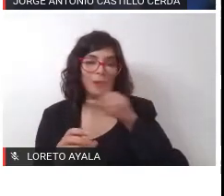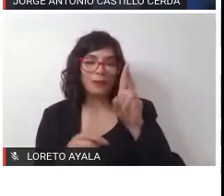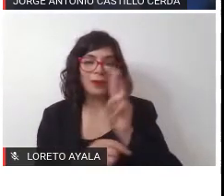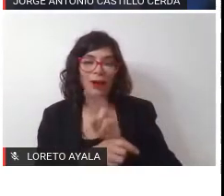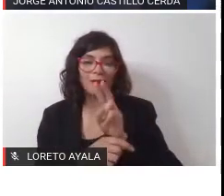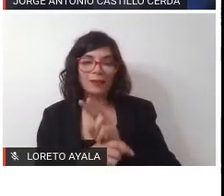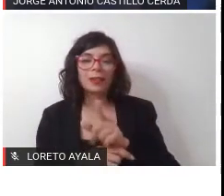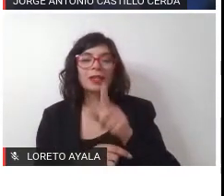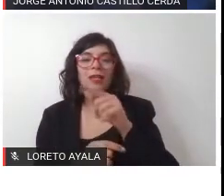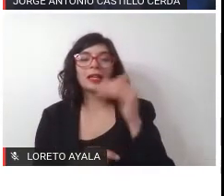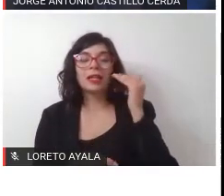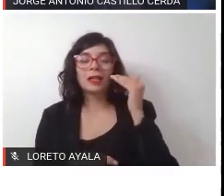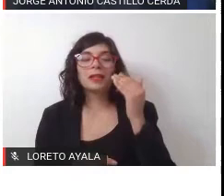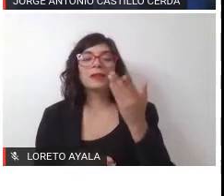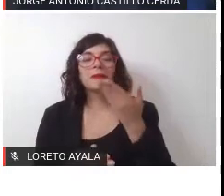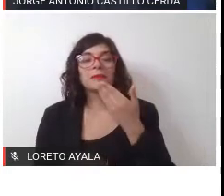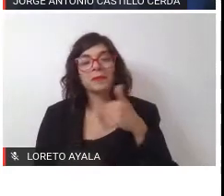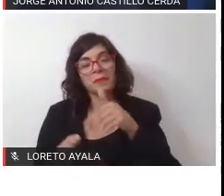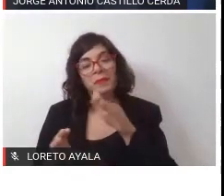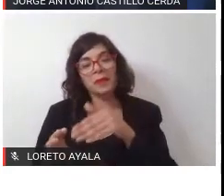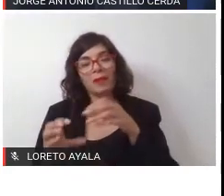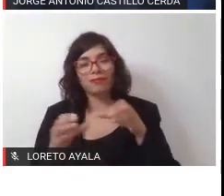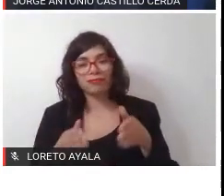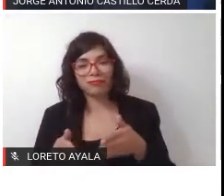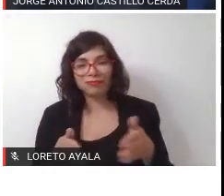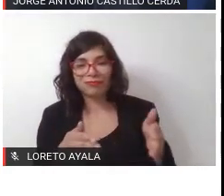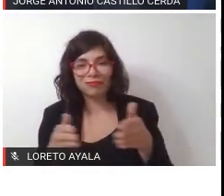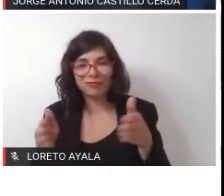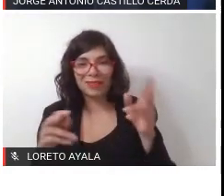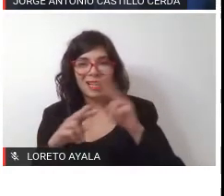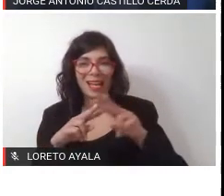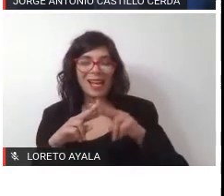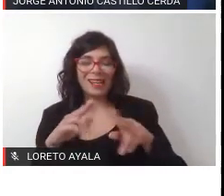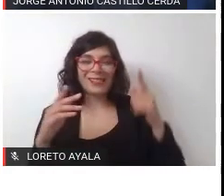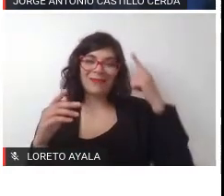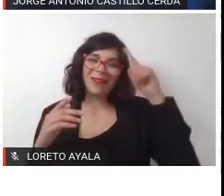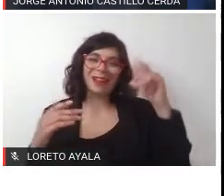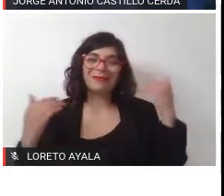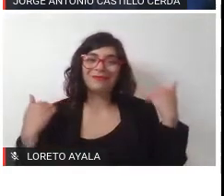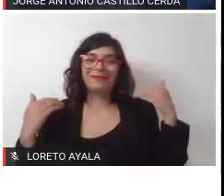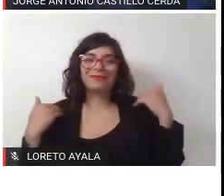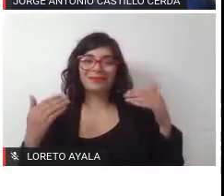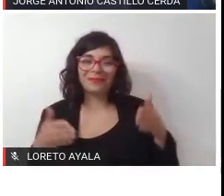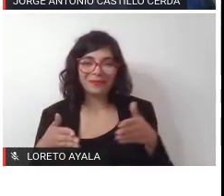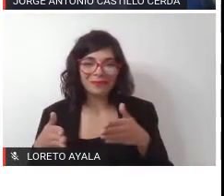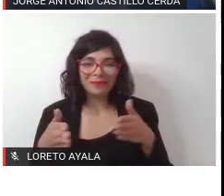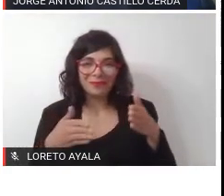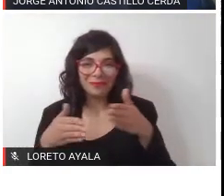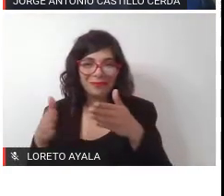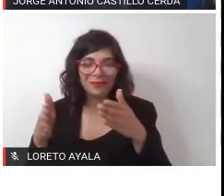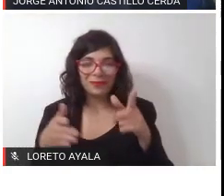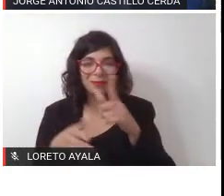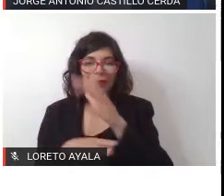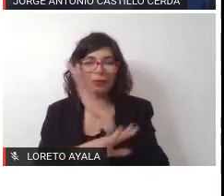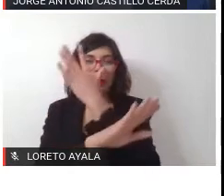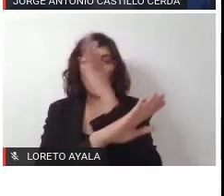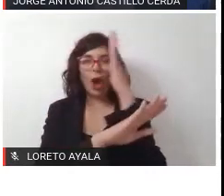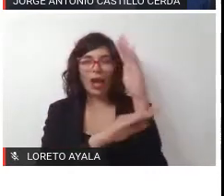sus alumnos y generaron un circuito de estas condiciones en un pequeño bosque que